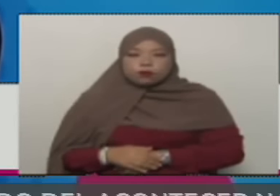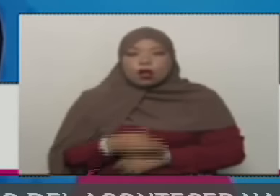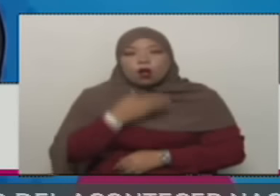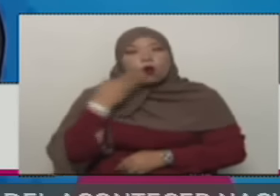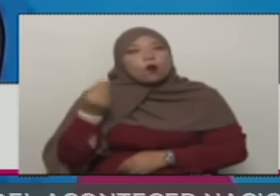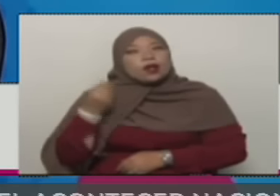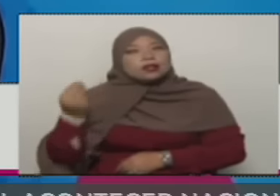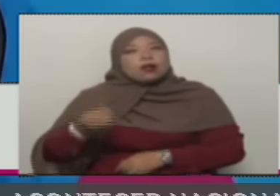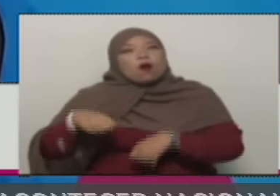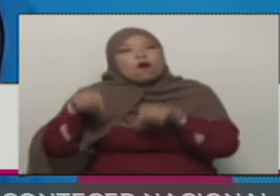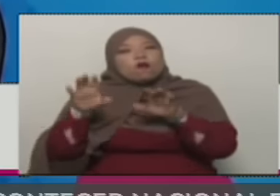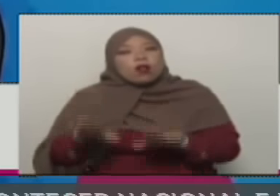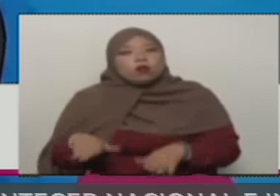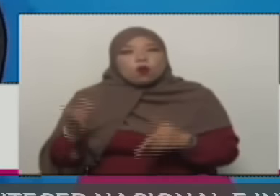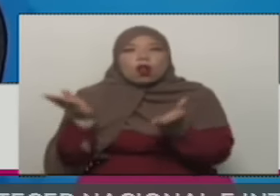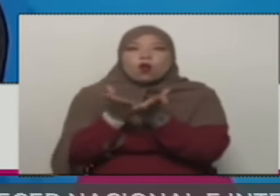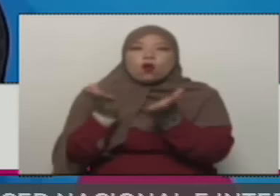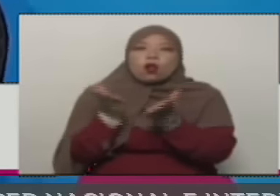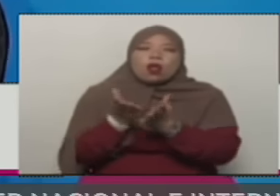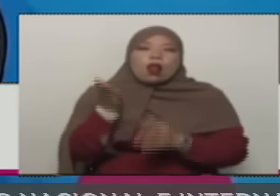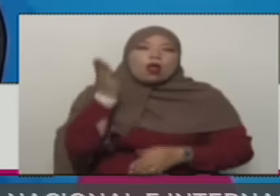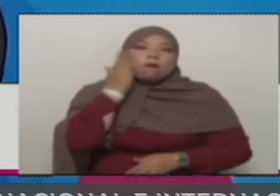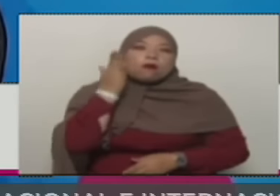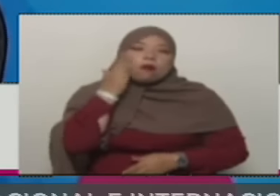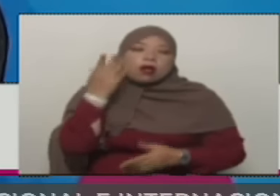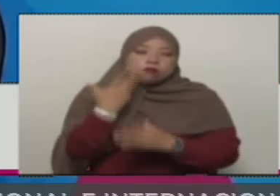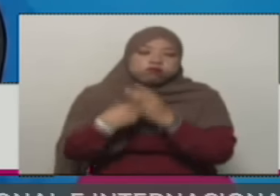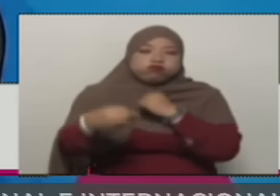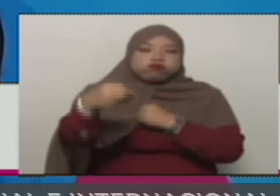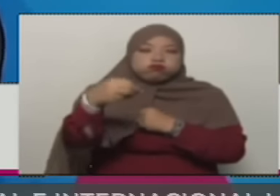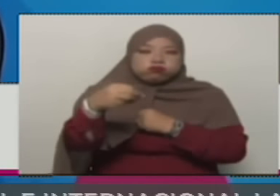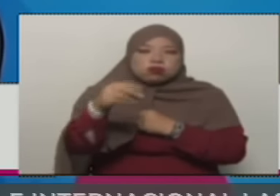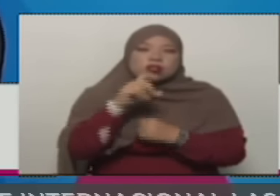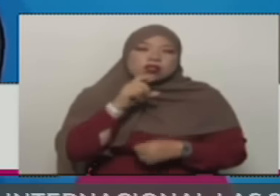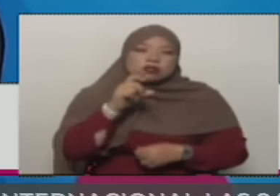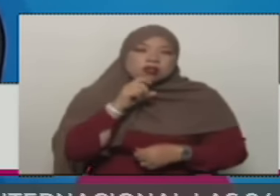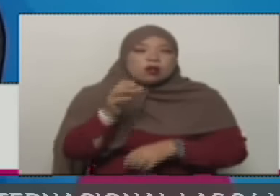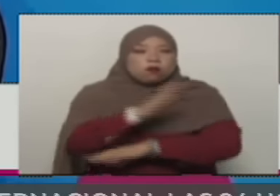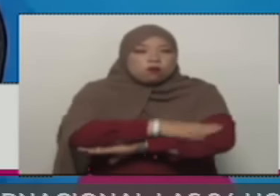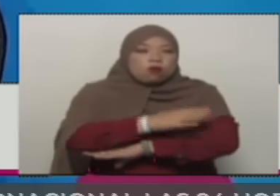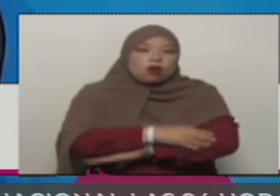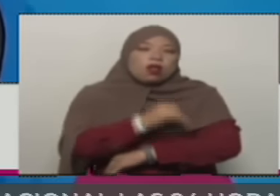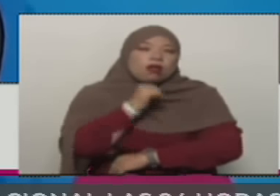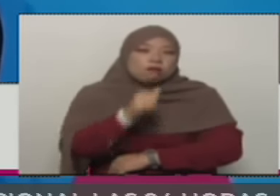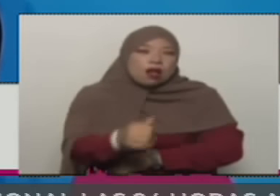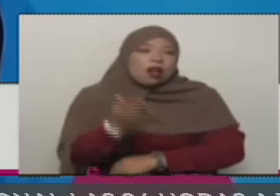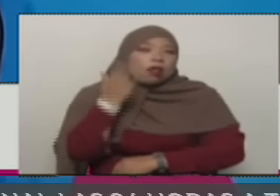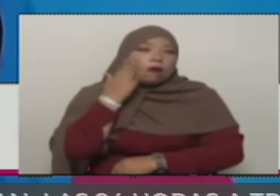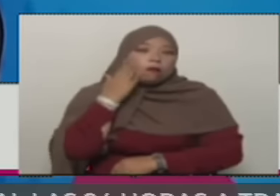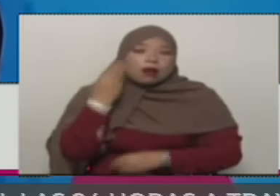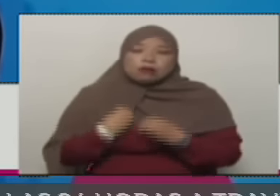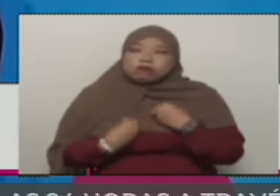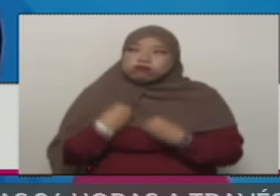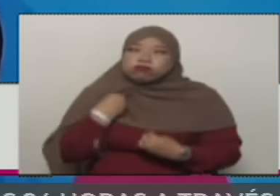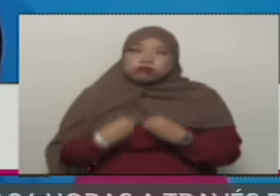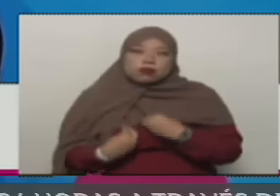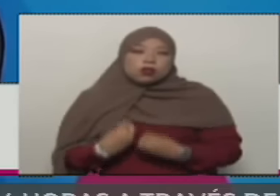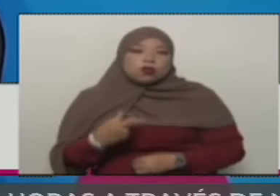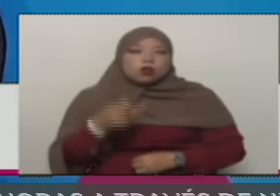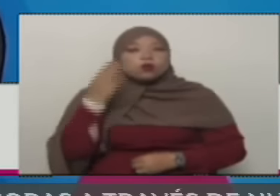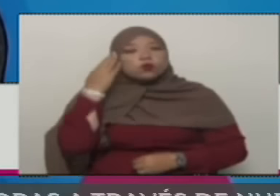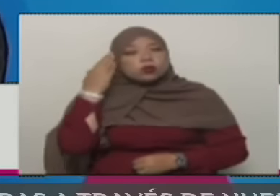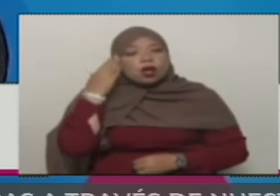muchachos que se le escaparon a las madres de la mano, Erika, se le escaparon, tú lo sabes,